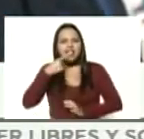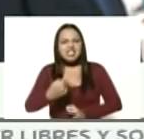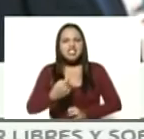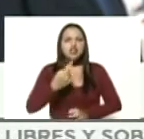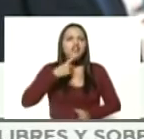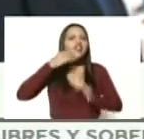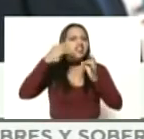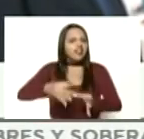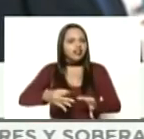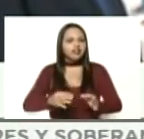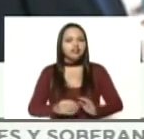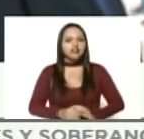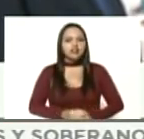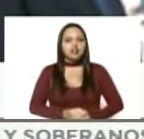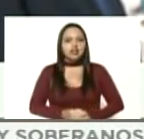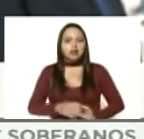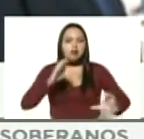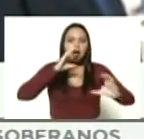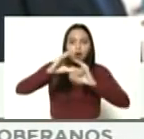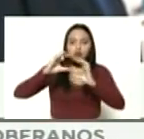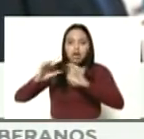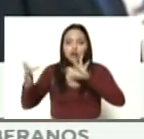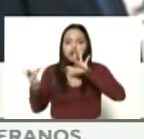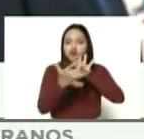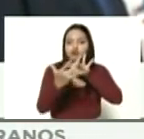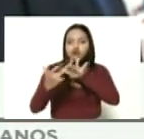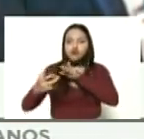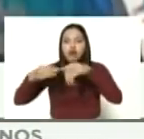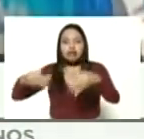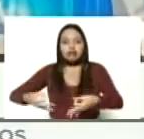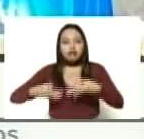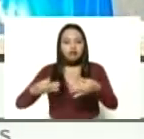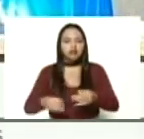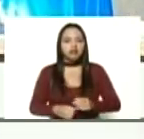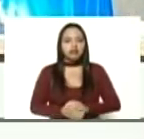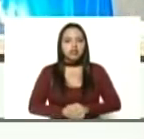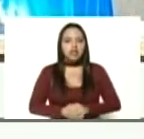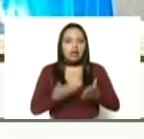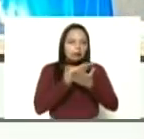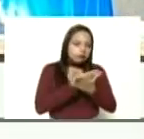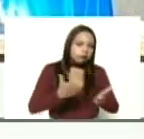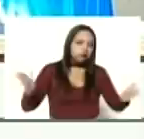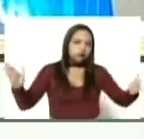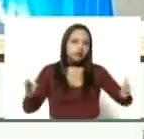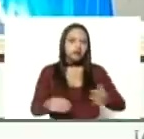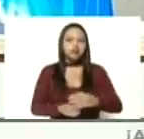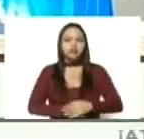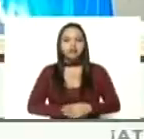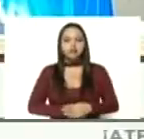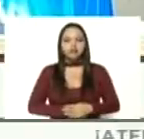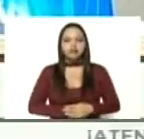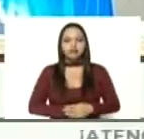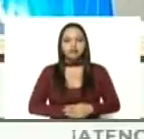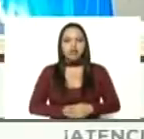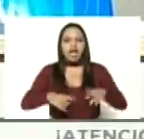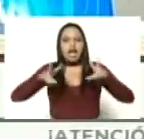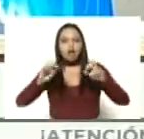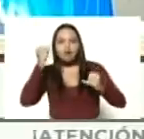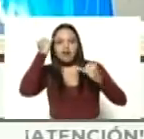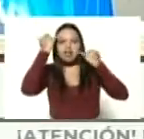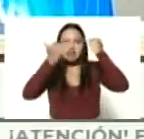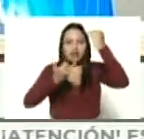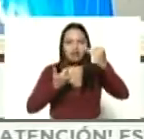verdades, para comunicarnos permanentemente y para abrirle las puertas a nuevas